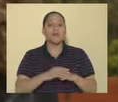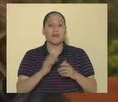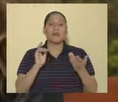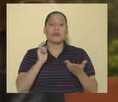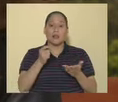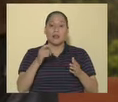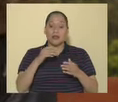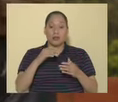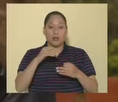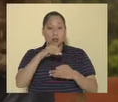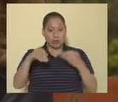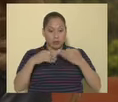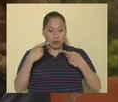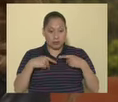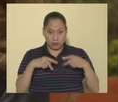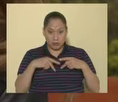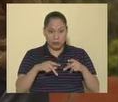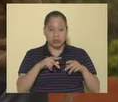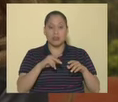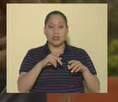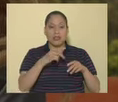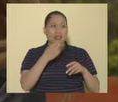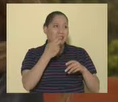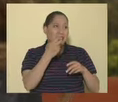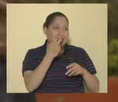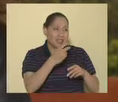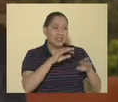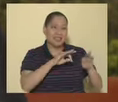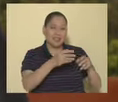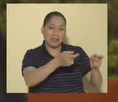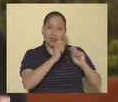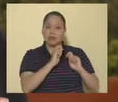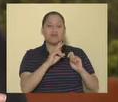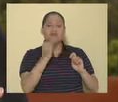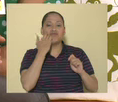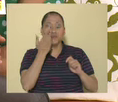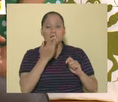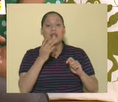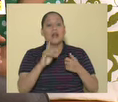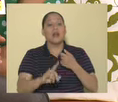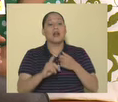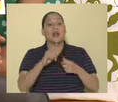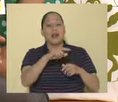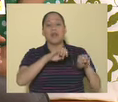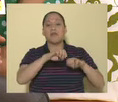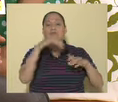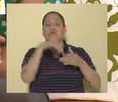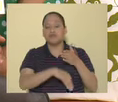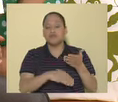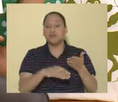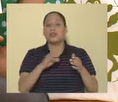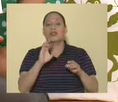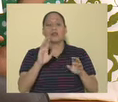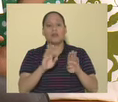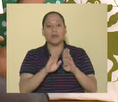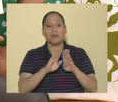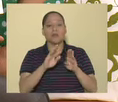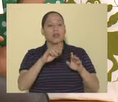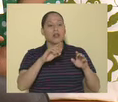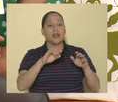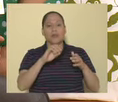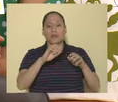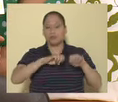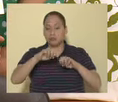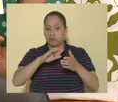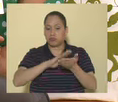que no todos los miembros se quieren dedicar a esa actividad. Sí, claro. Y los problemas, el truene de las empresas, la desaparición de las empresas